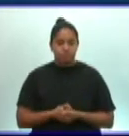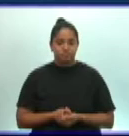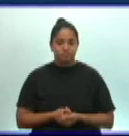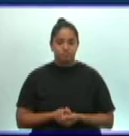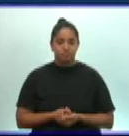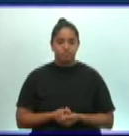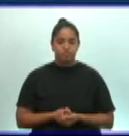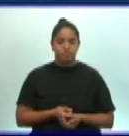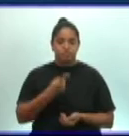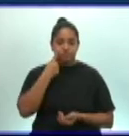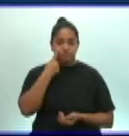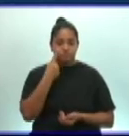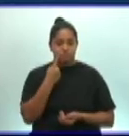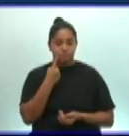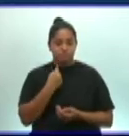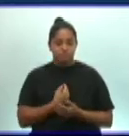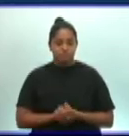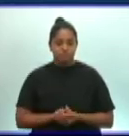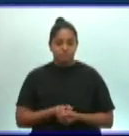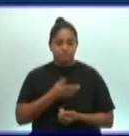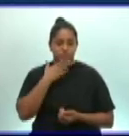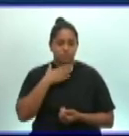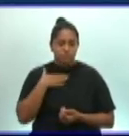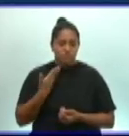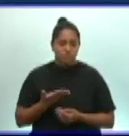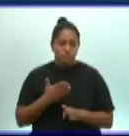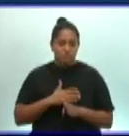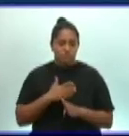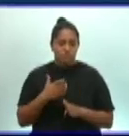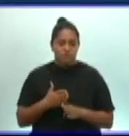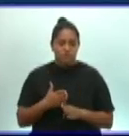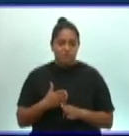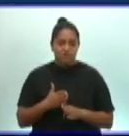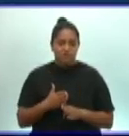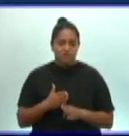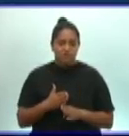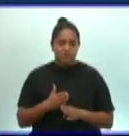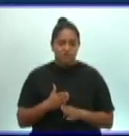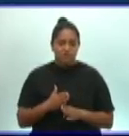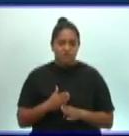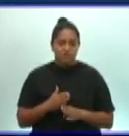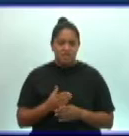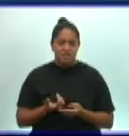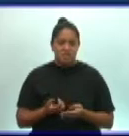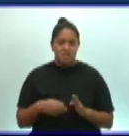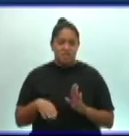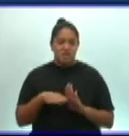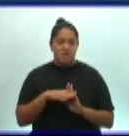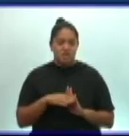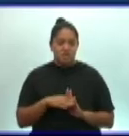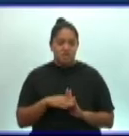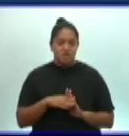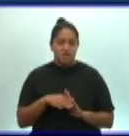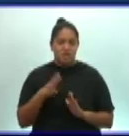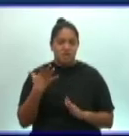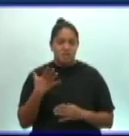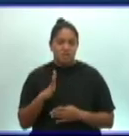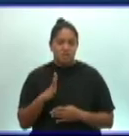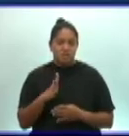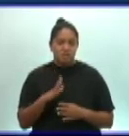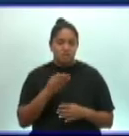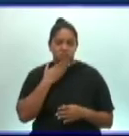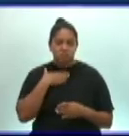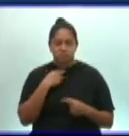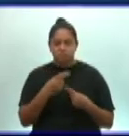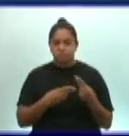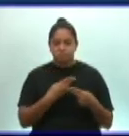a estar representando. Pero ¿cómo a partir de la regla de la mano derecha ahora tenemos que poner en práctica todo aquello que dijimos? Bueno, vamos a explicarlo paso a